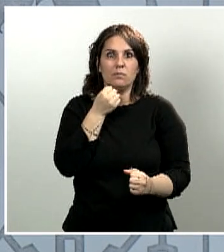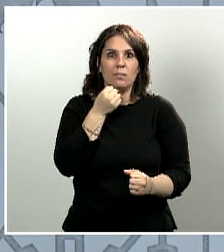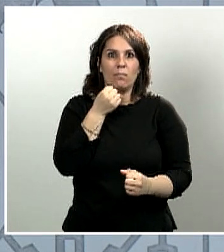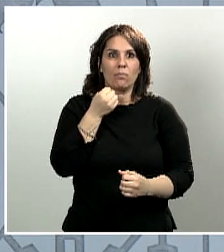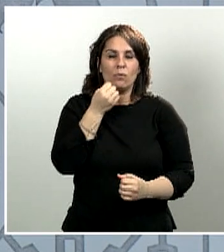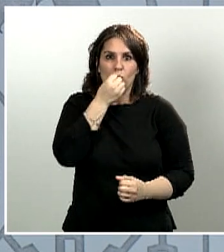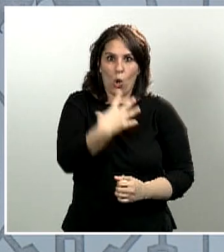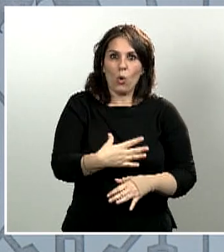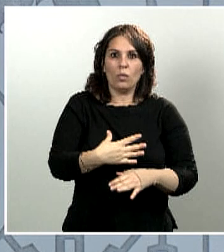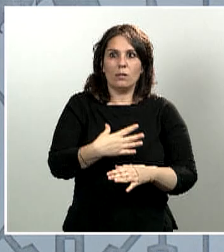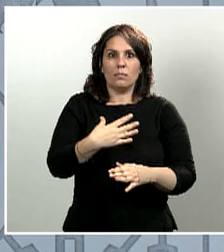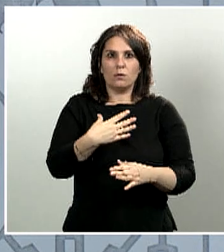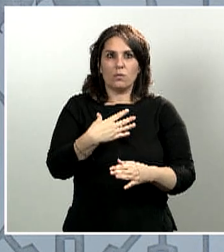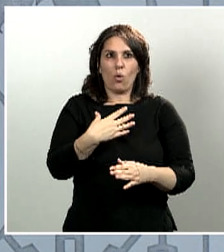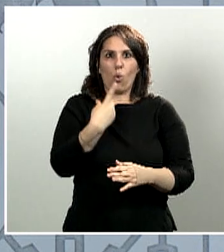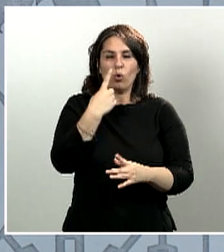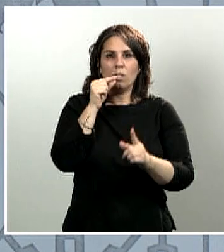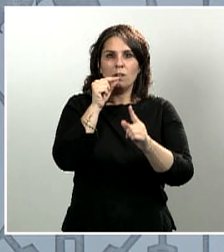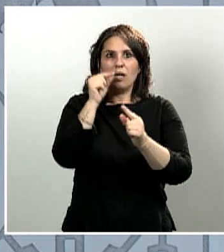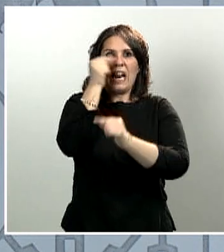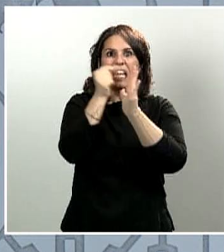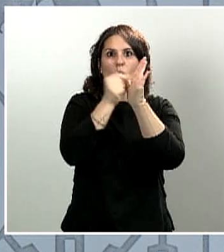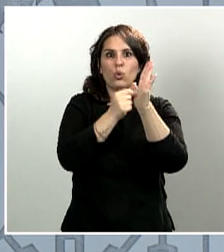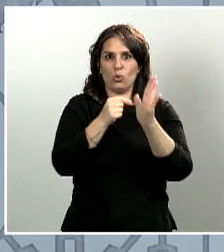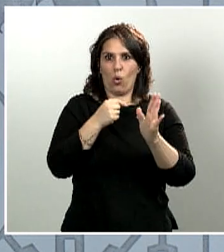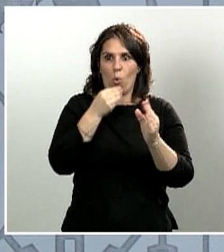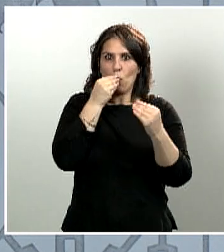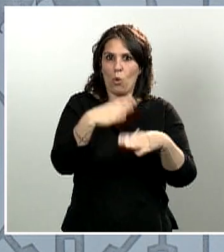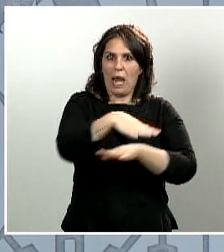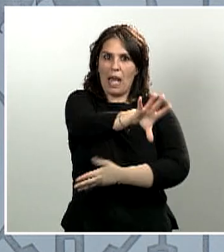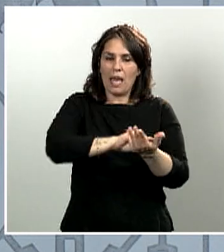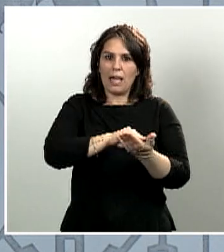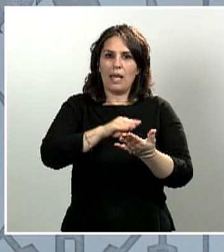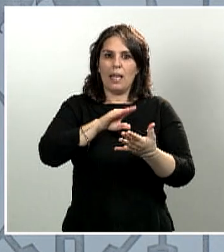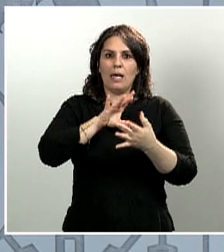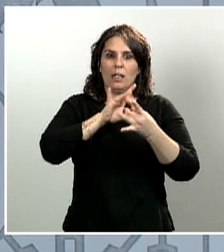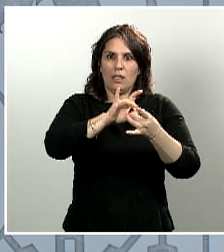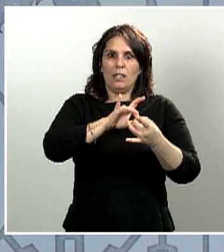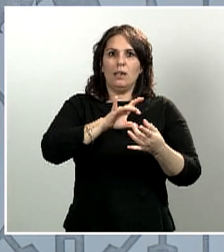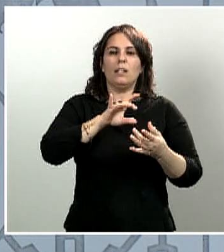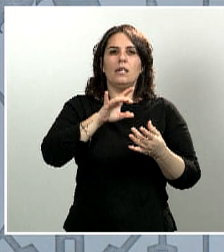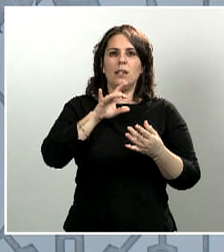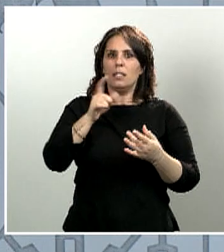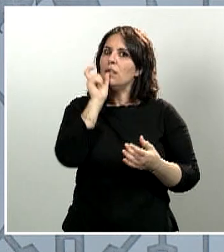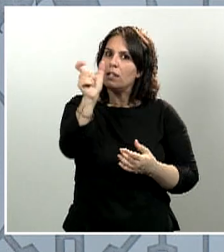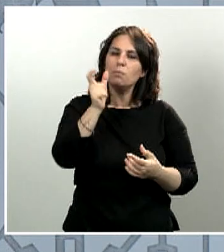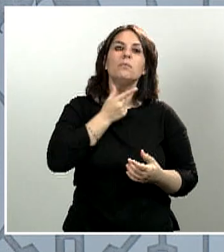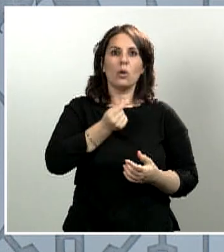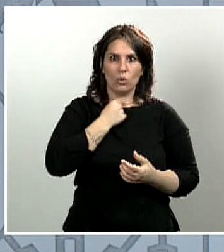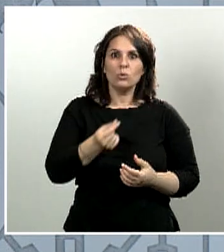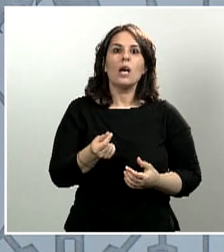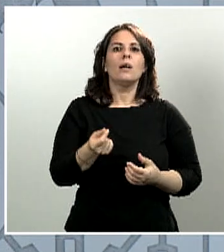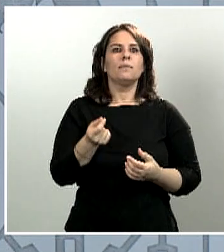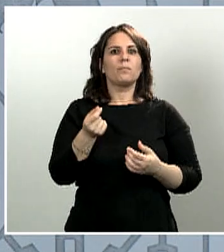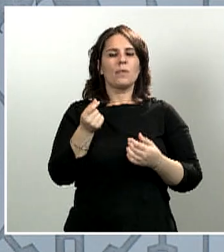desescalado, una palabra que cada vez me gusta menos, pero bueno, ahí está. Aunque el que la inmunidad sea, como decía, un parámetro en